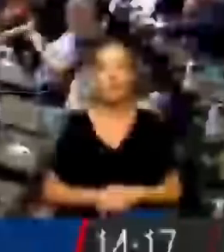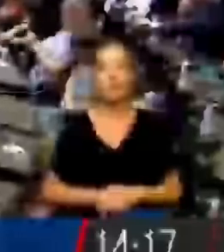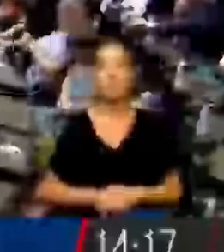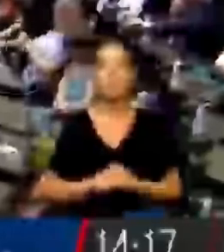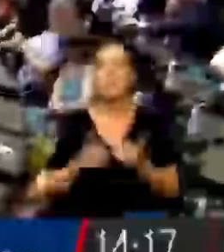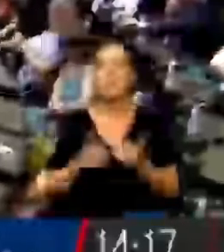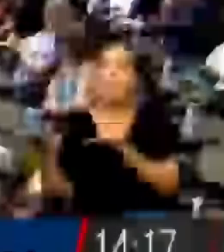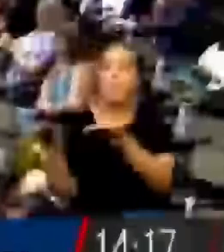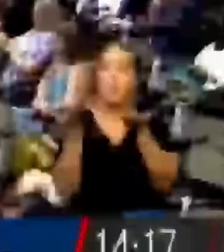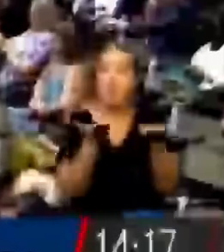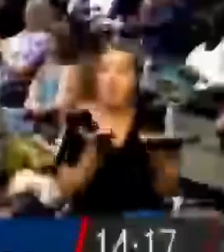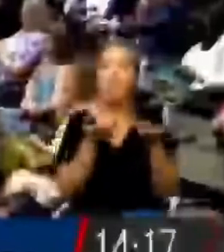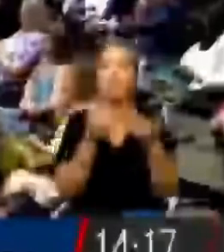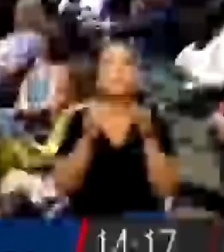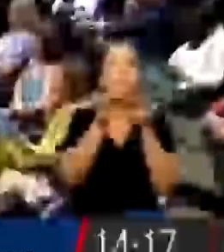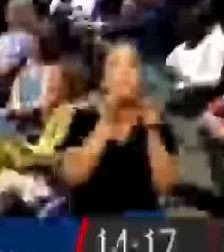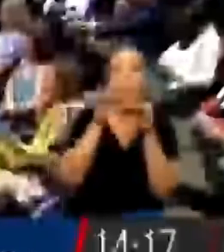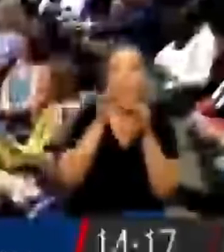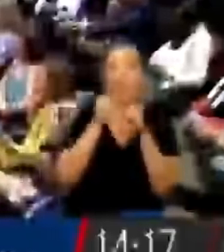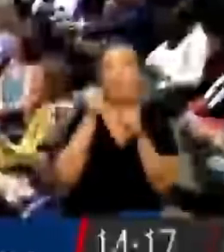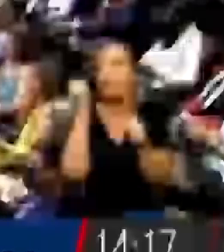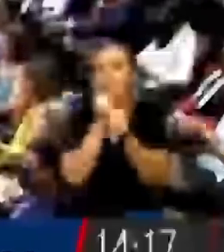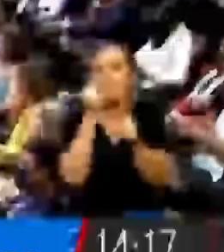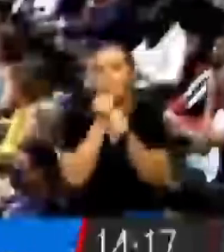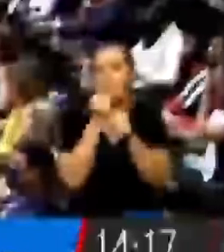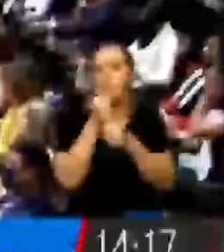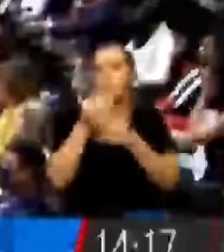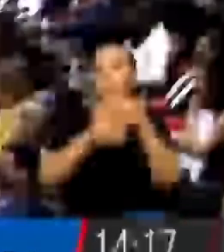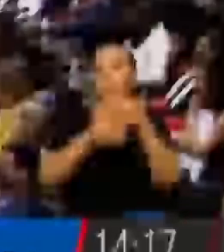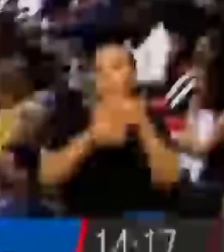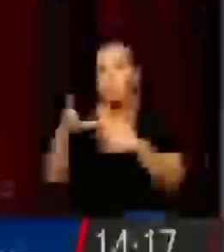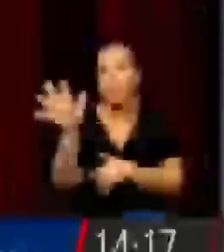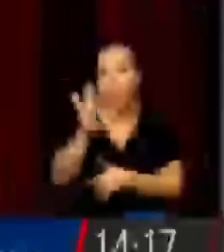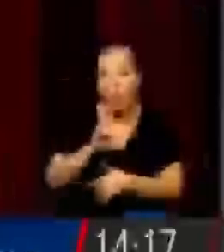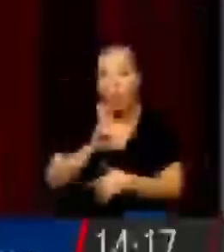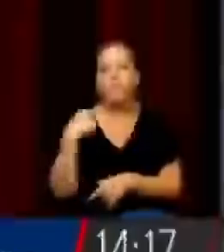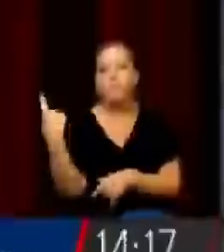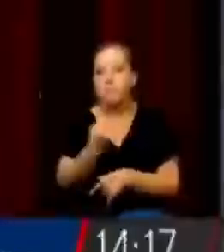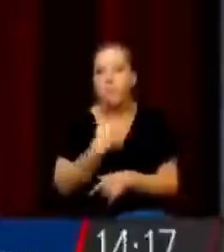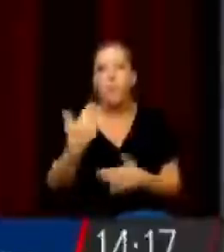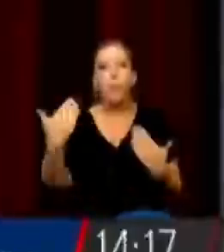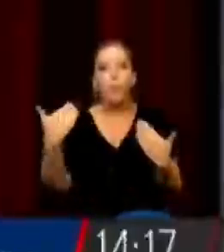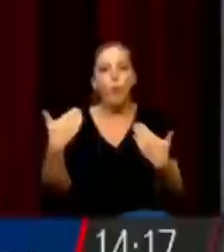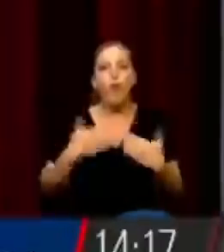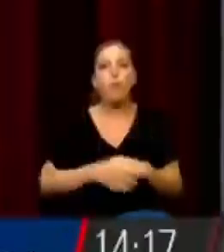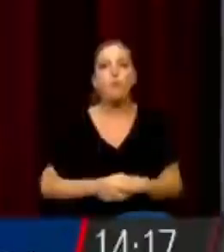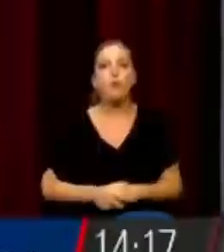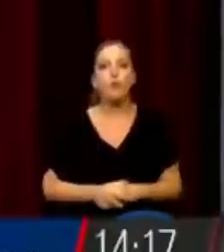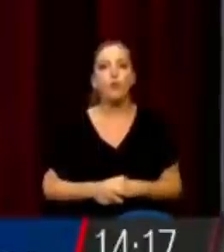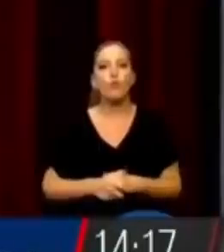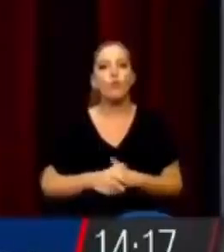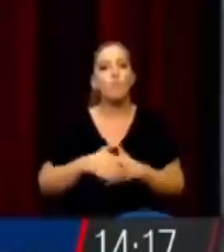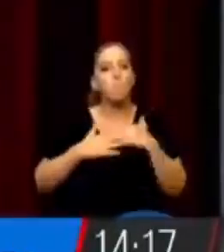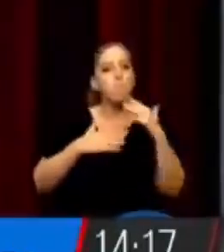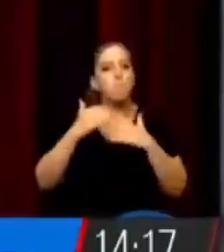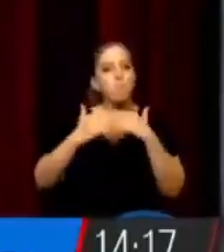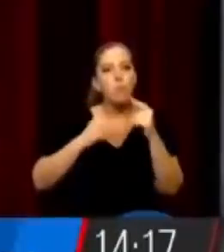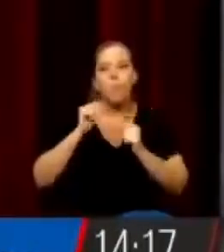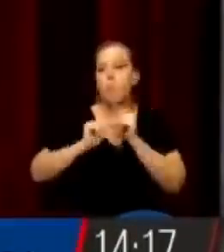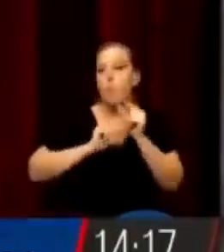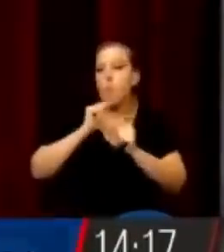ponerle mucho foco al discurso y hay que ser muy responsable en las palabras que se usan. O sea, no me gusta polemizar con